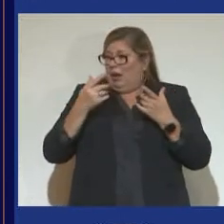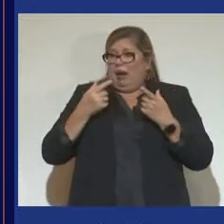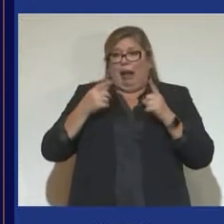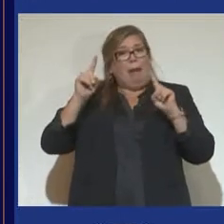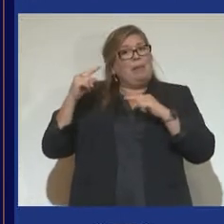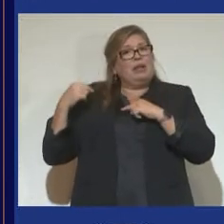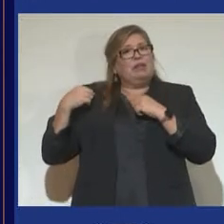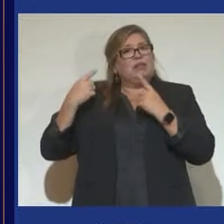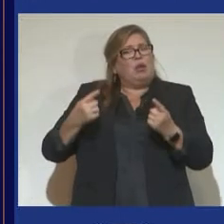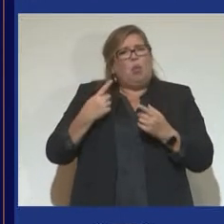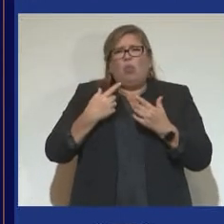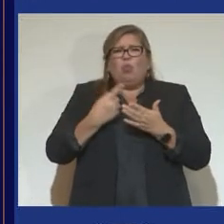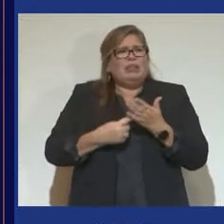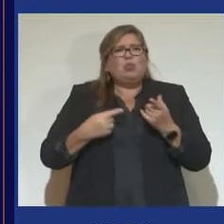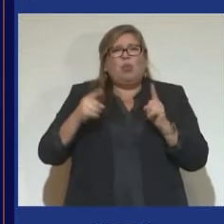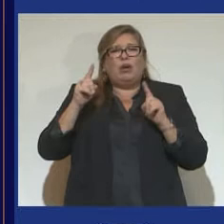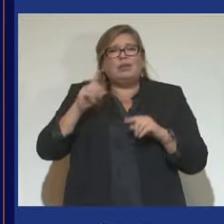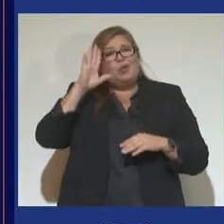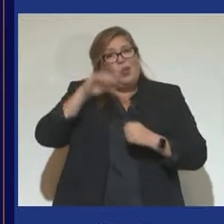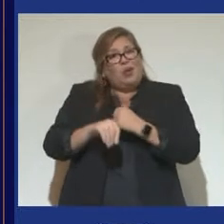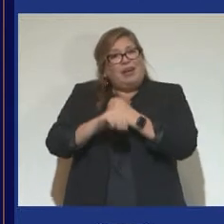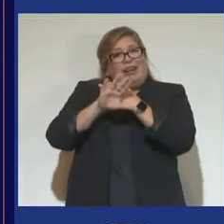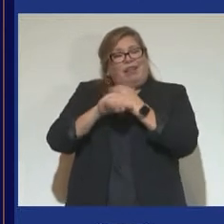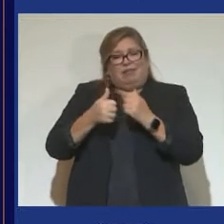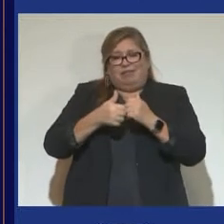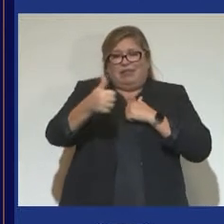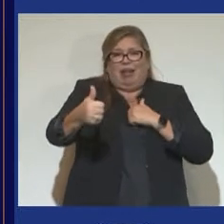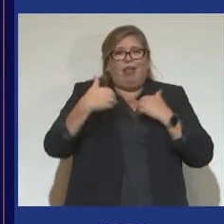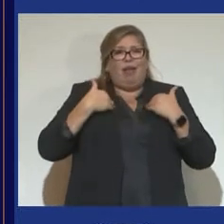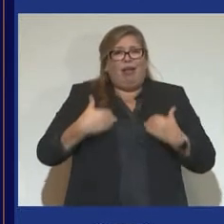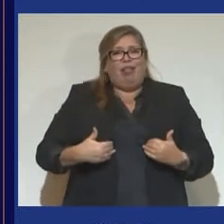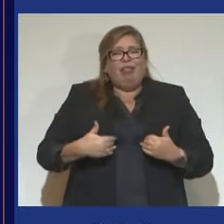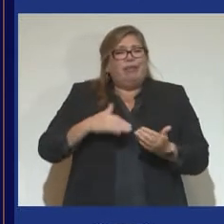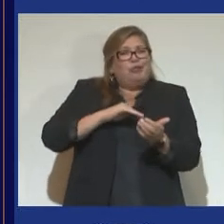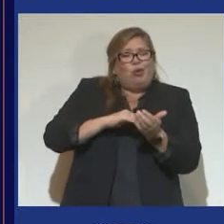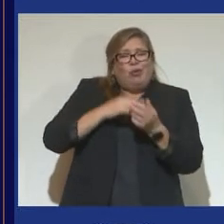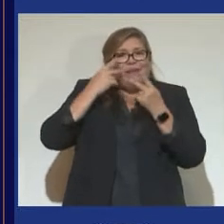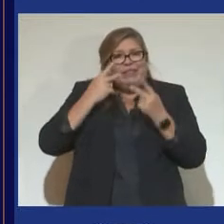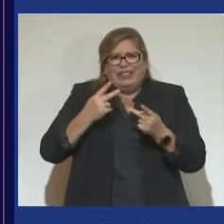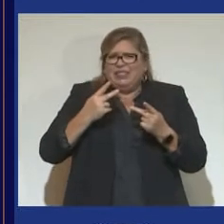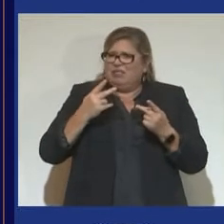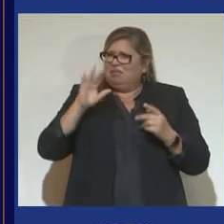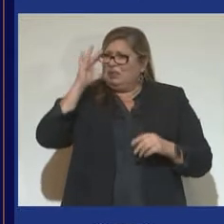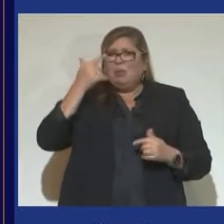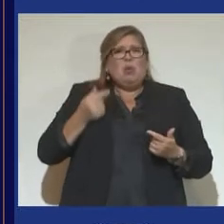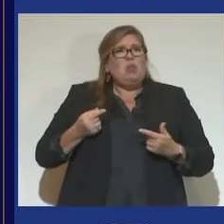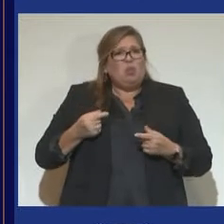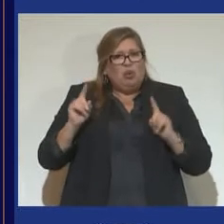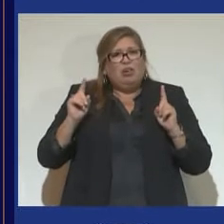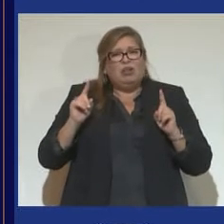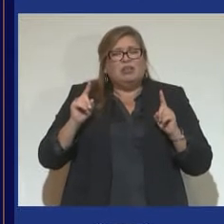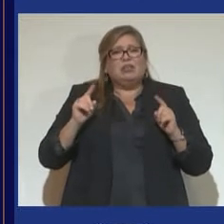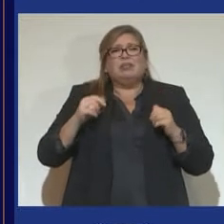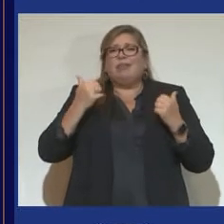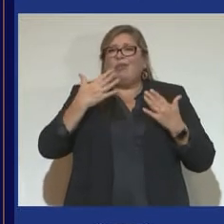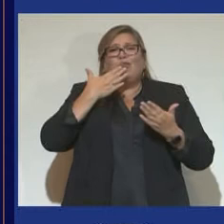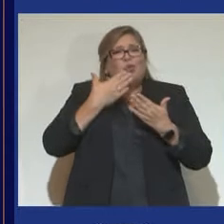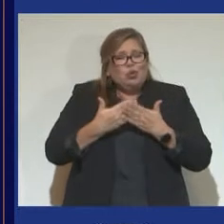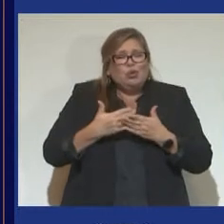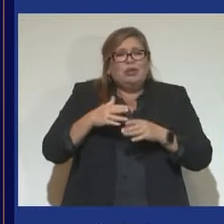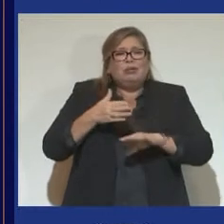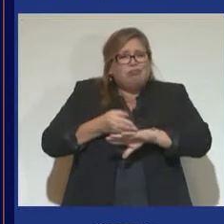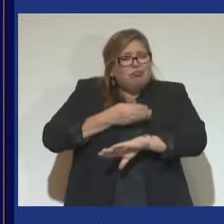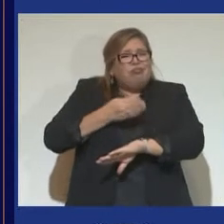es lo que ha trabajado telehealth la salud a distancia ha funcionado hemos creado legislación